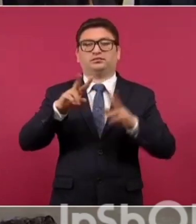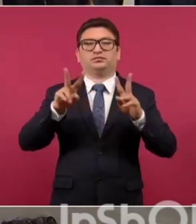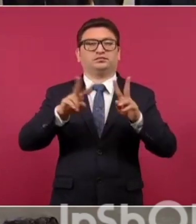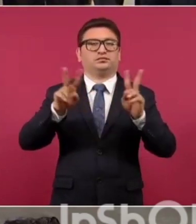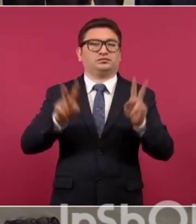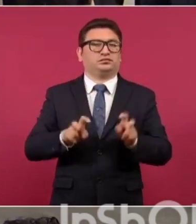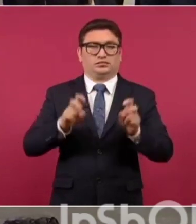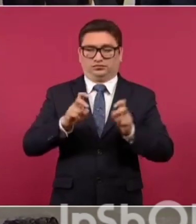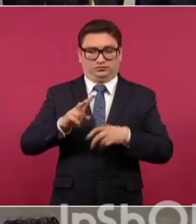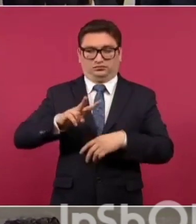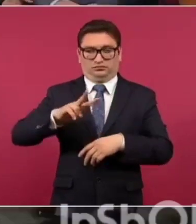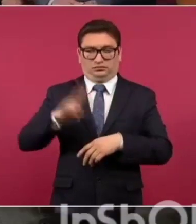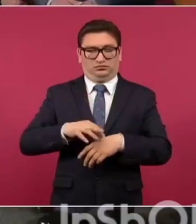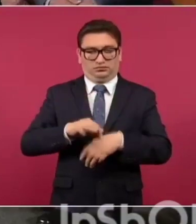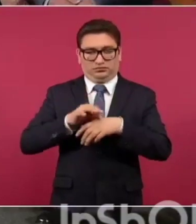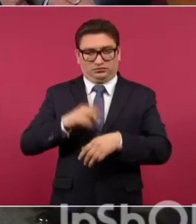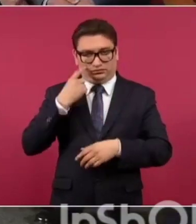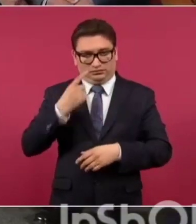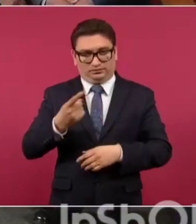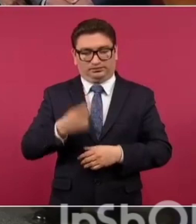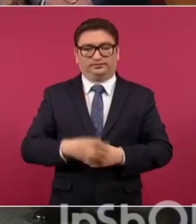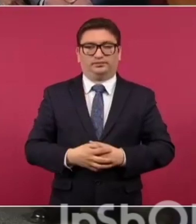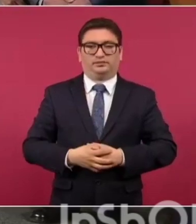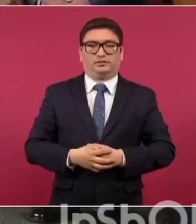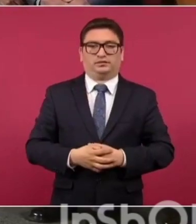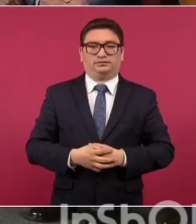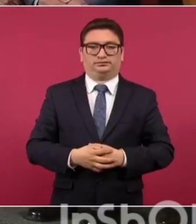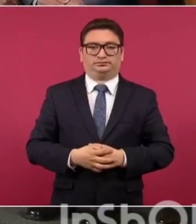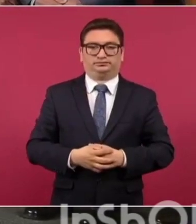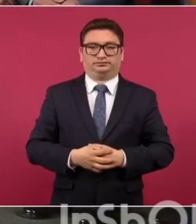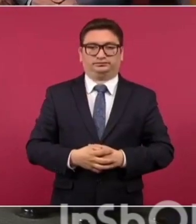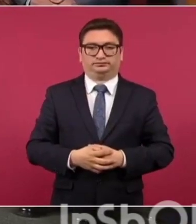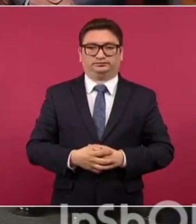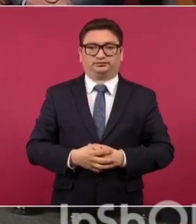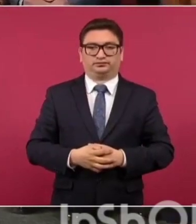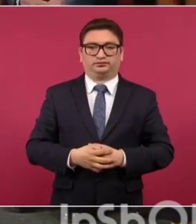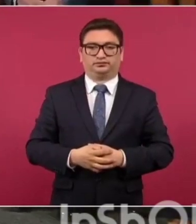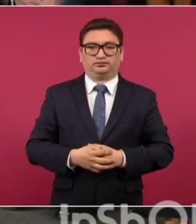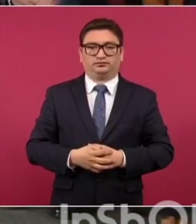términos muy realistas, sin demagogia.